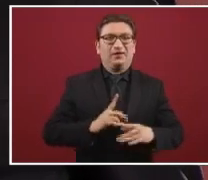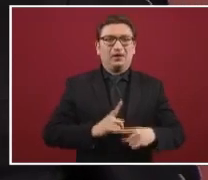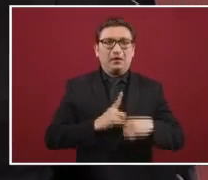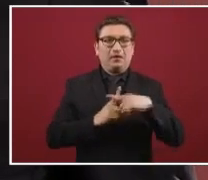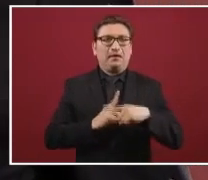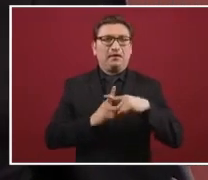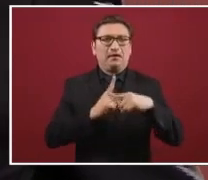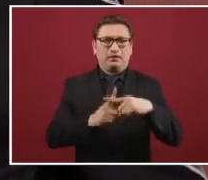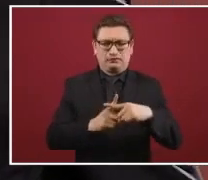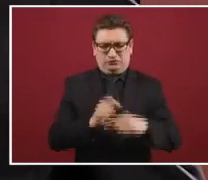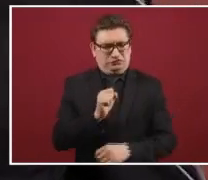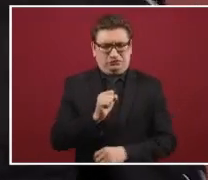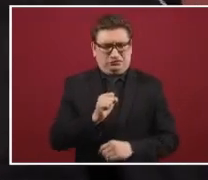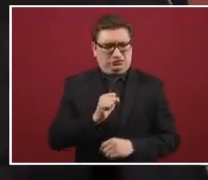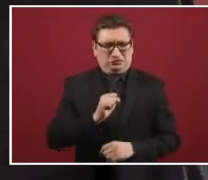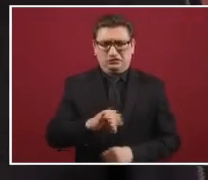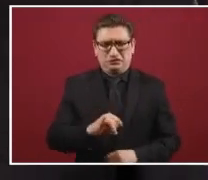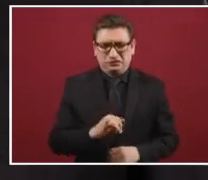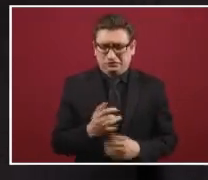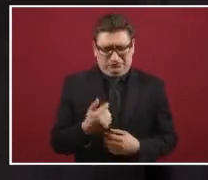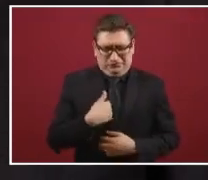efecto lo estoy,